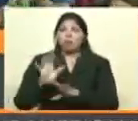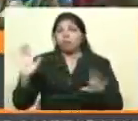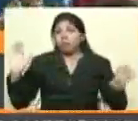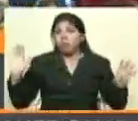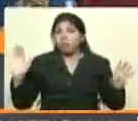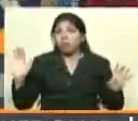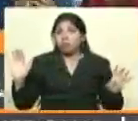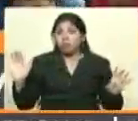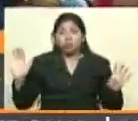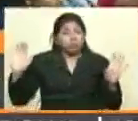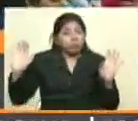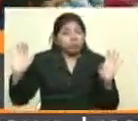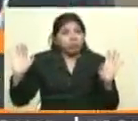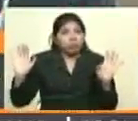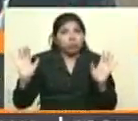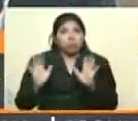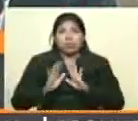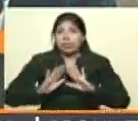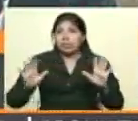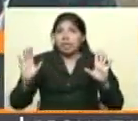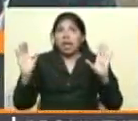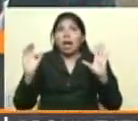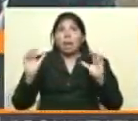de sencillo. El debate ya empezó.